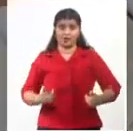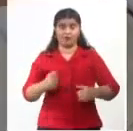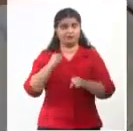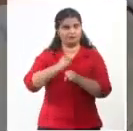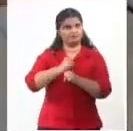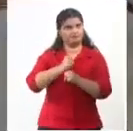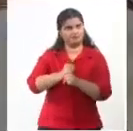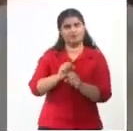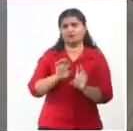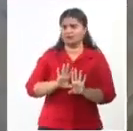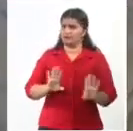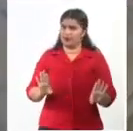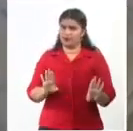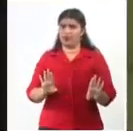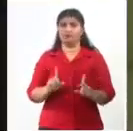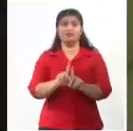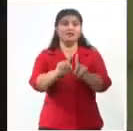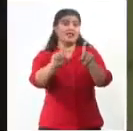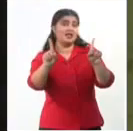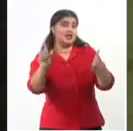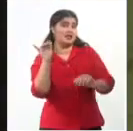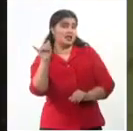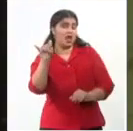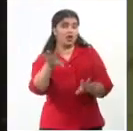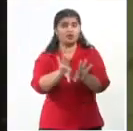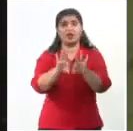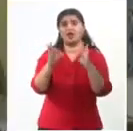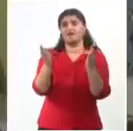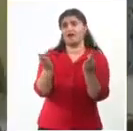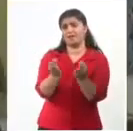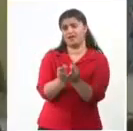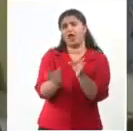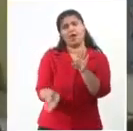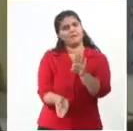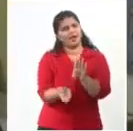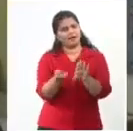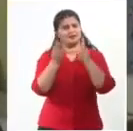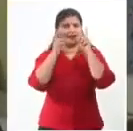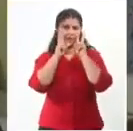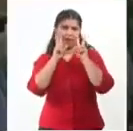su hogar y sus familias para salvar a los demás.